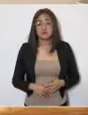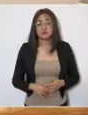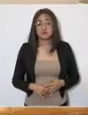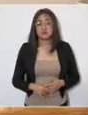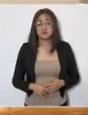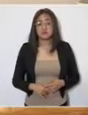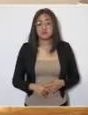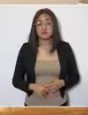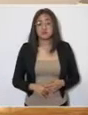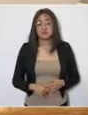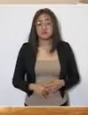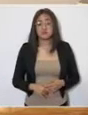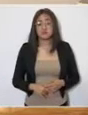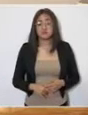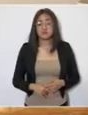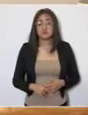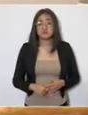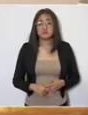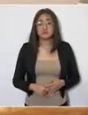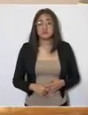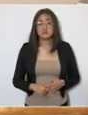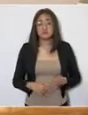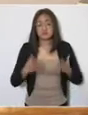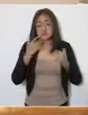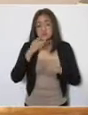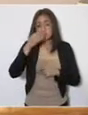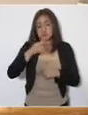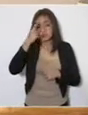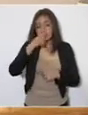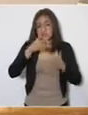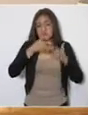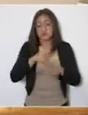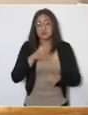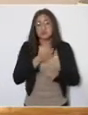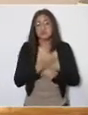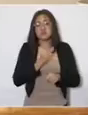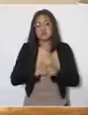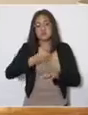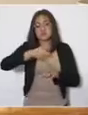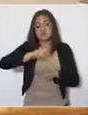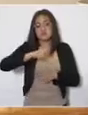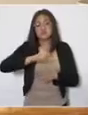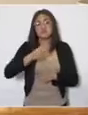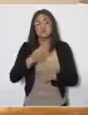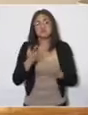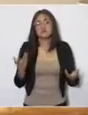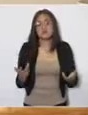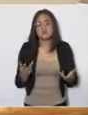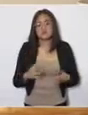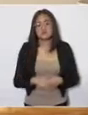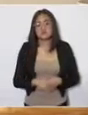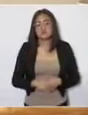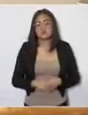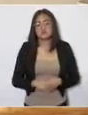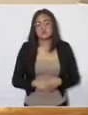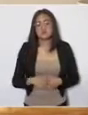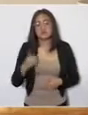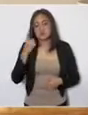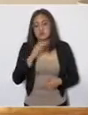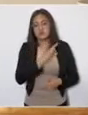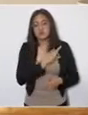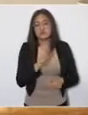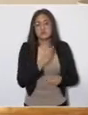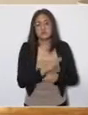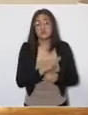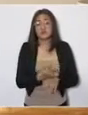lo de él no había autorización para abrir la llave no es bueno ser parte de ser